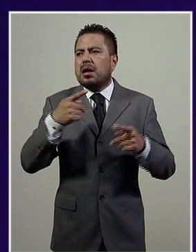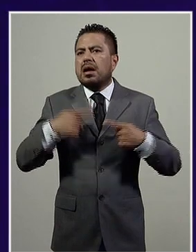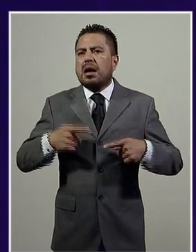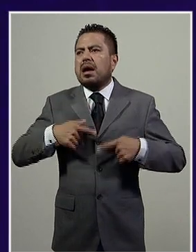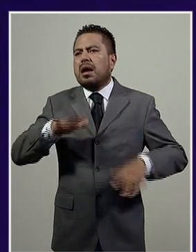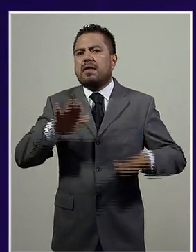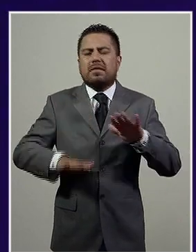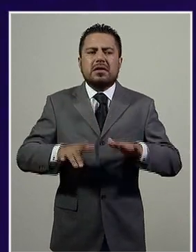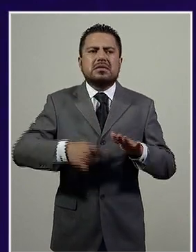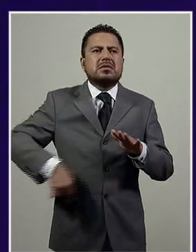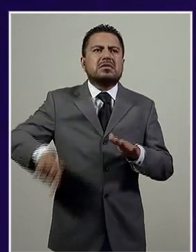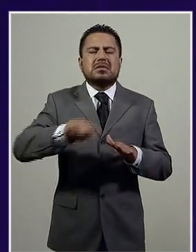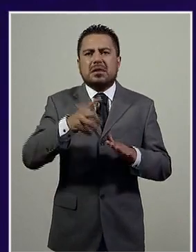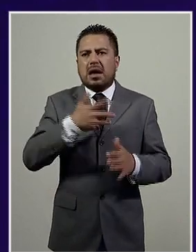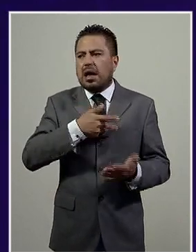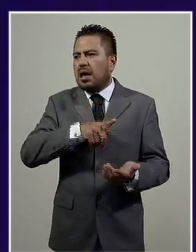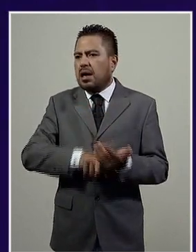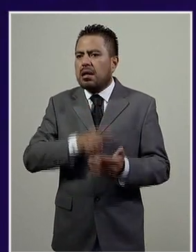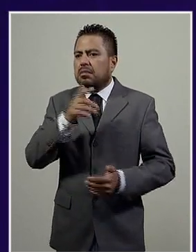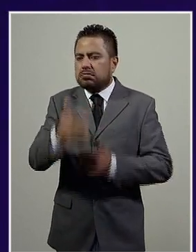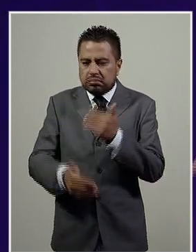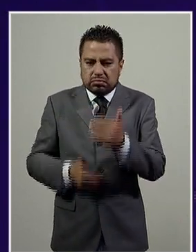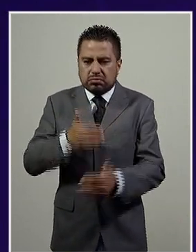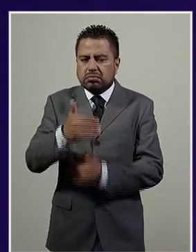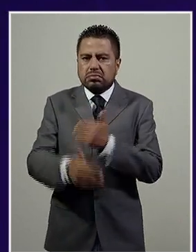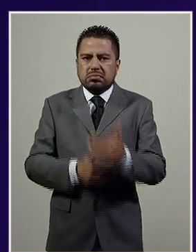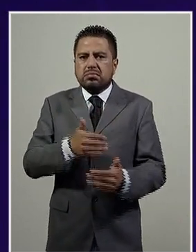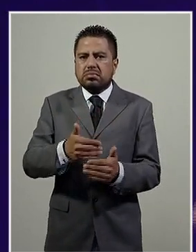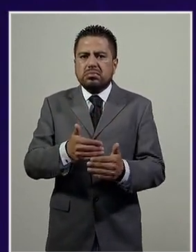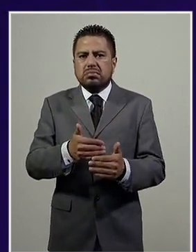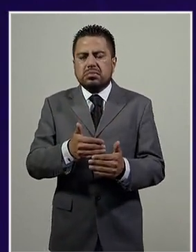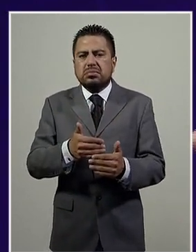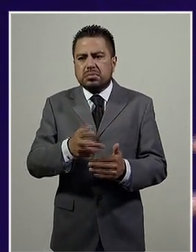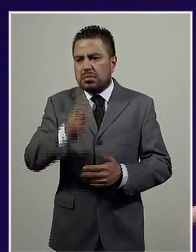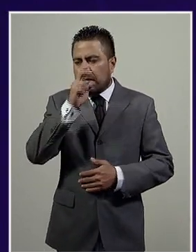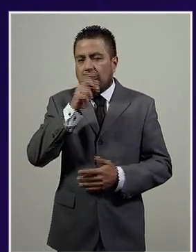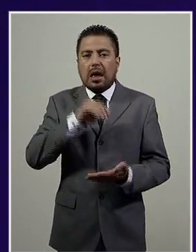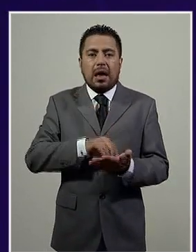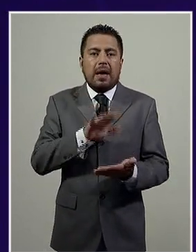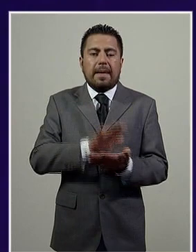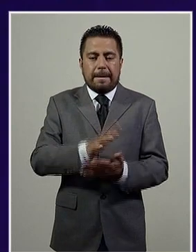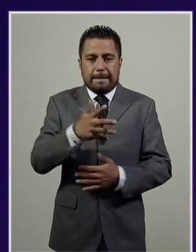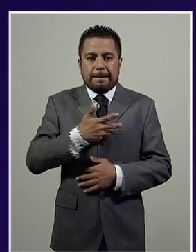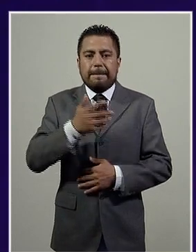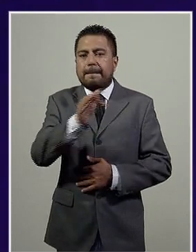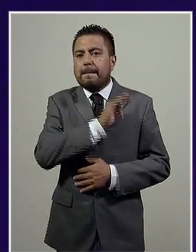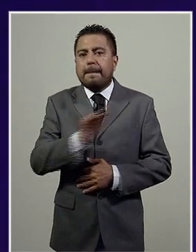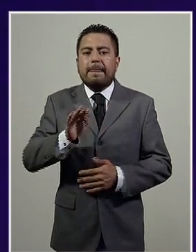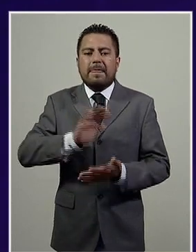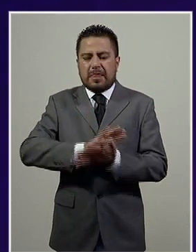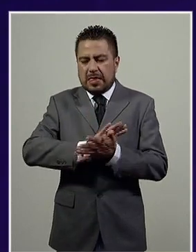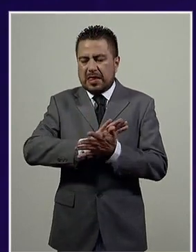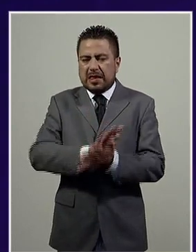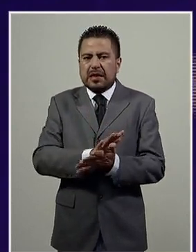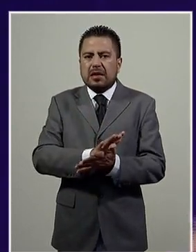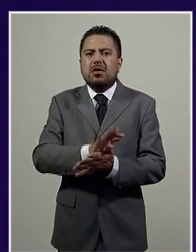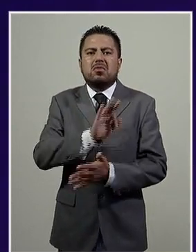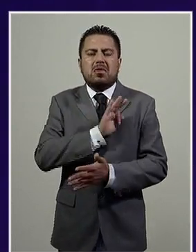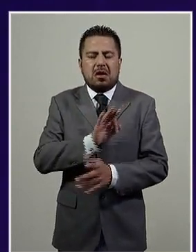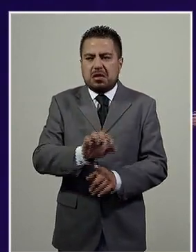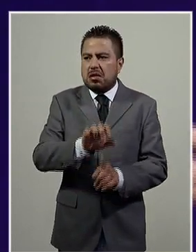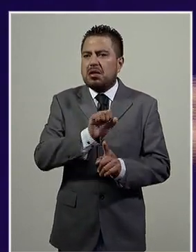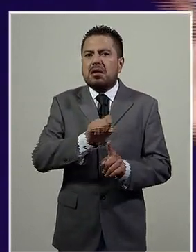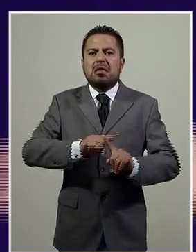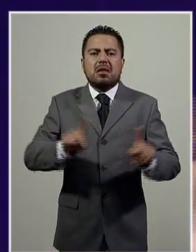aplica un procedimiento, un proceso, un protocolo que puede ser discriminatorio, puede no considerar